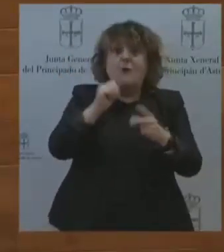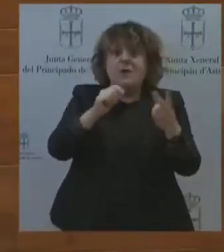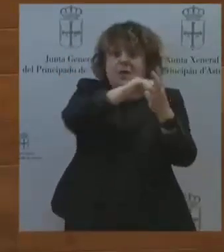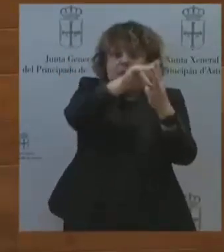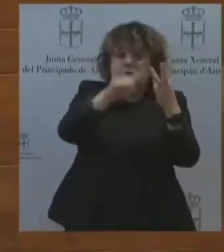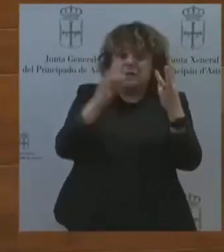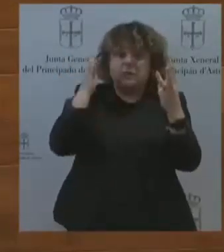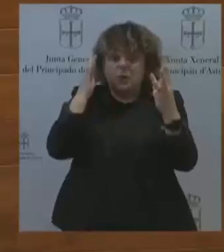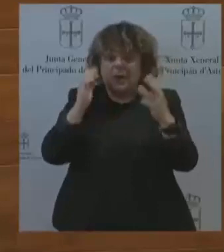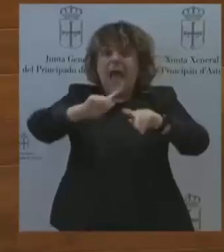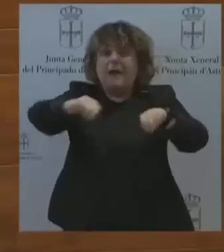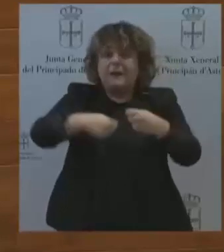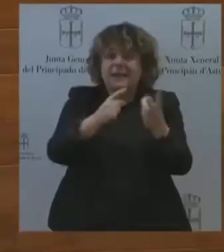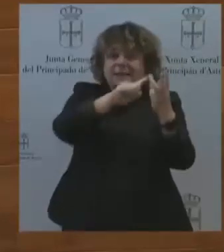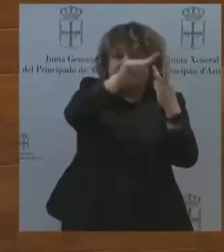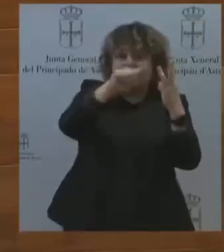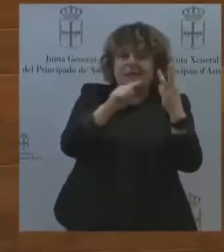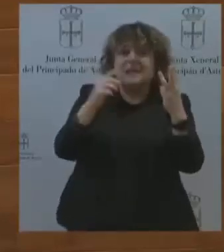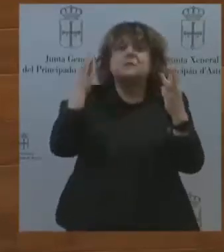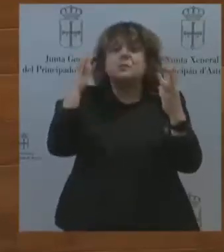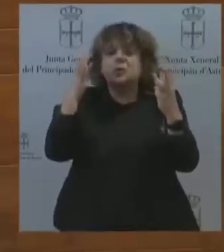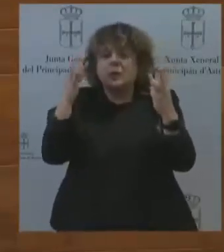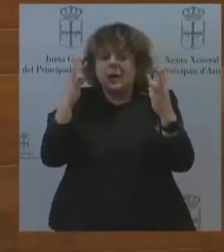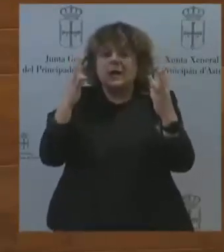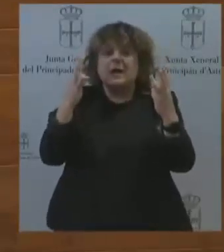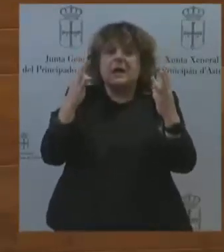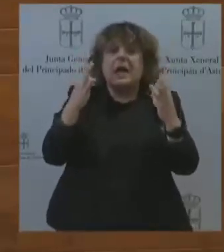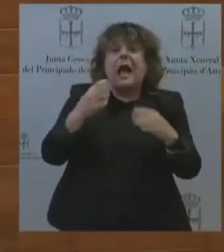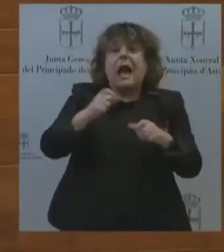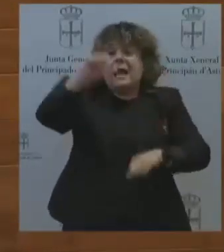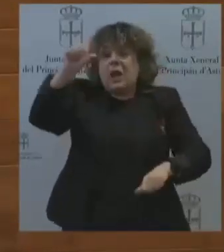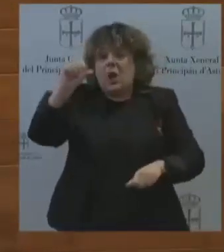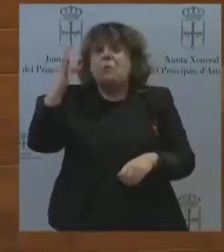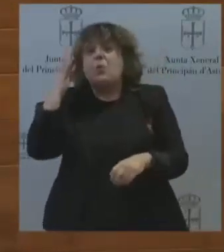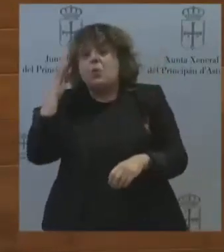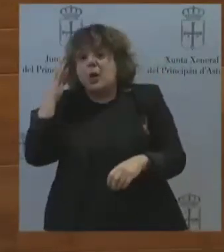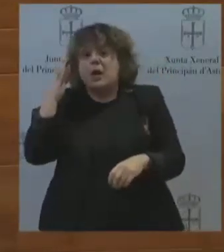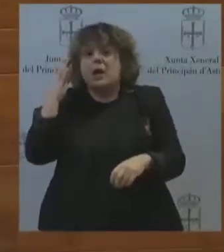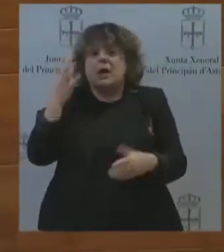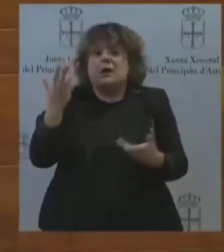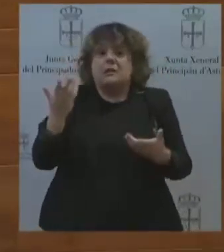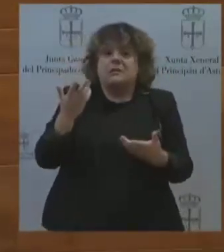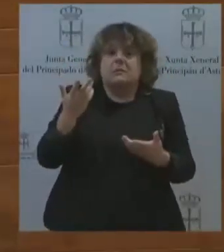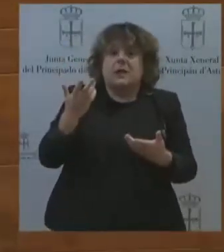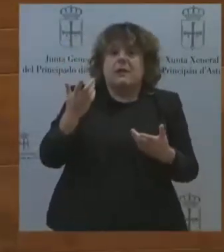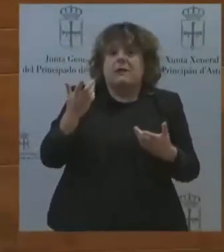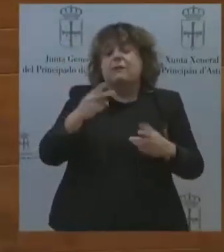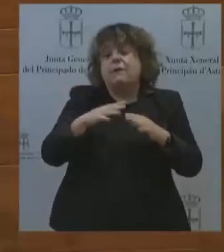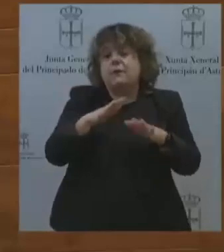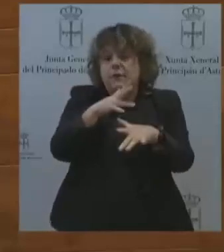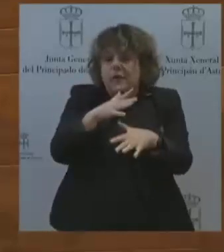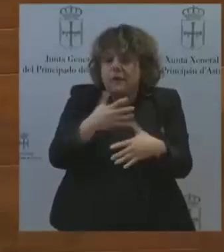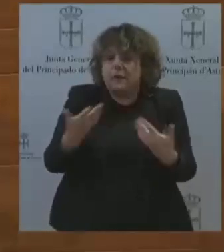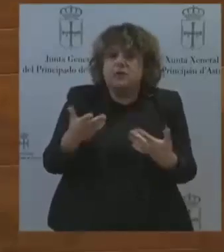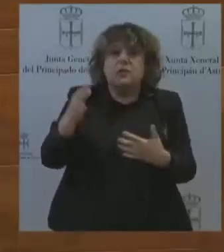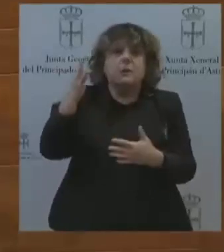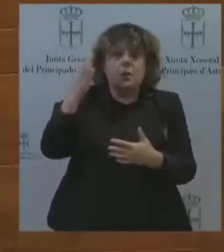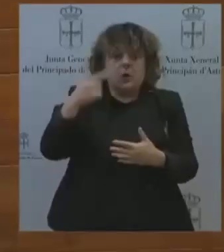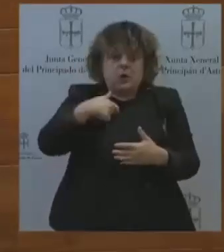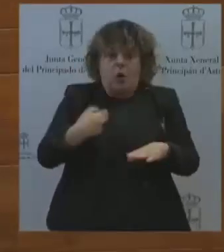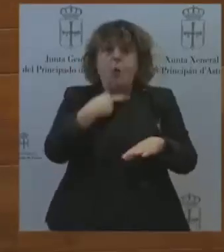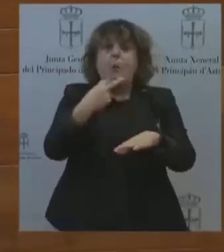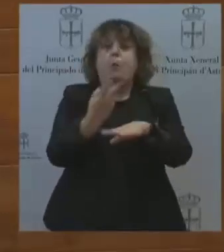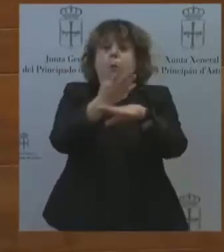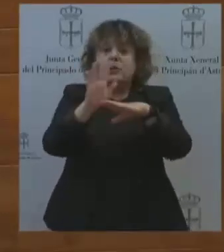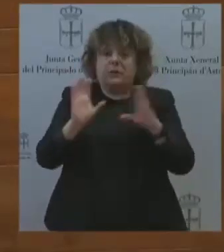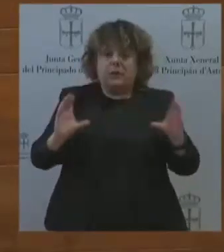Gijón, mujer. Llanera, mujer. Corbera, mujer. Villaviciosa, mujer. Y la que le habla, portavoz en esta Junta General, mujer.